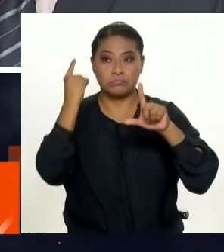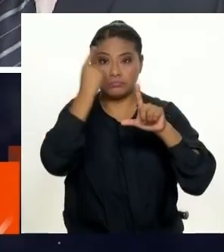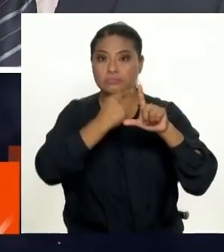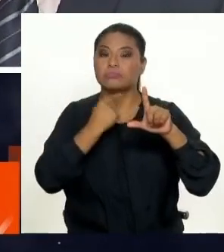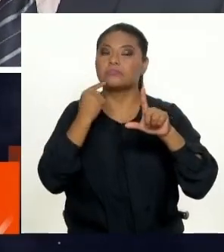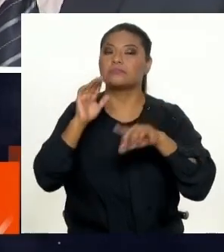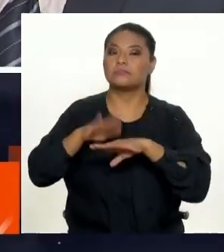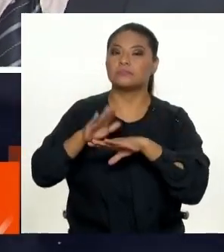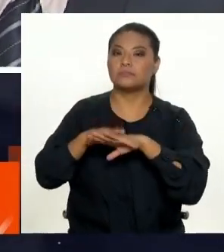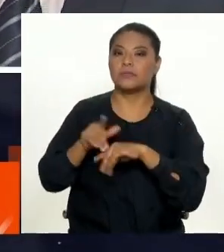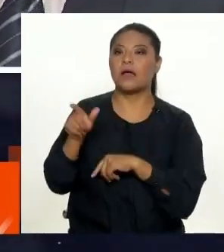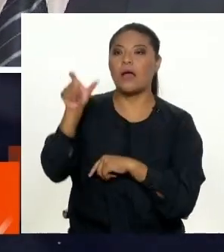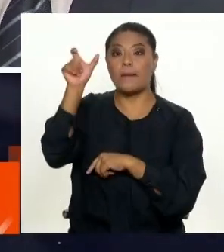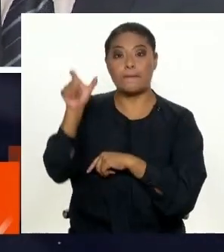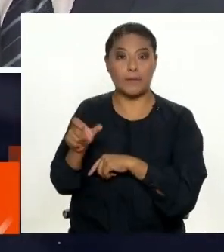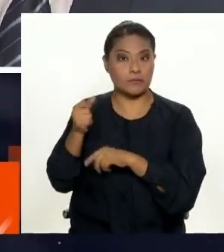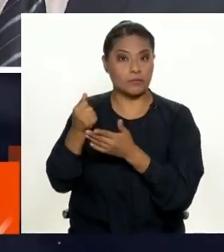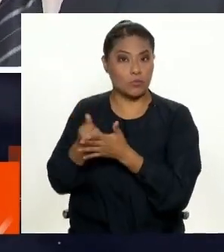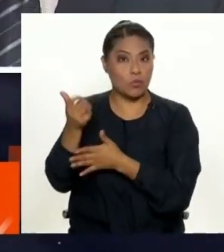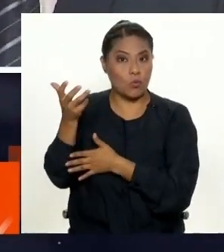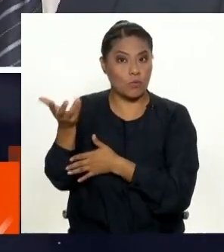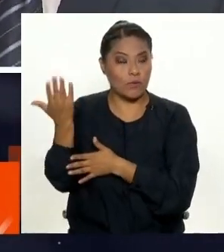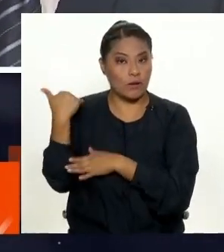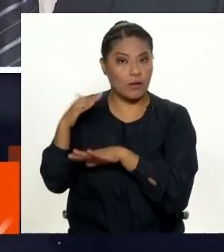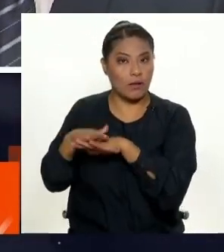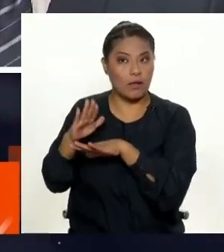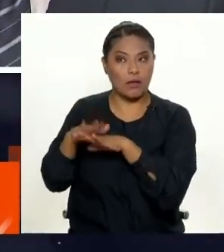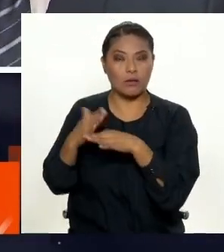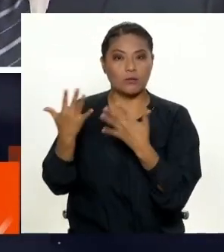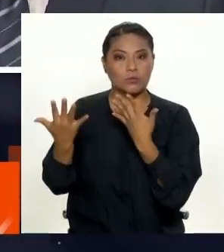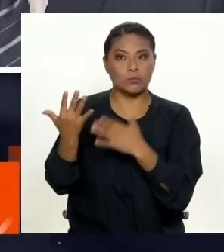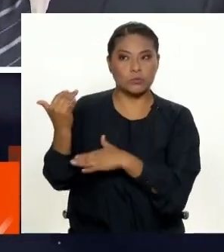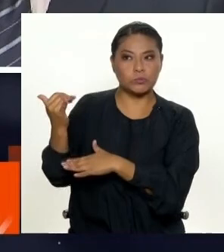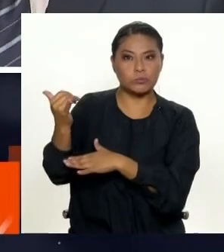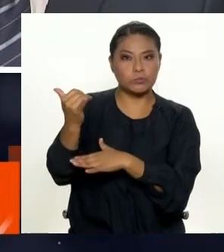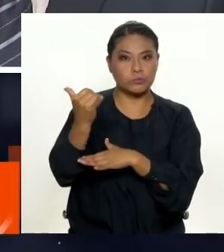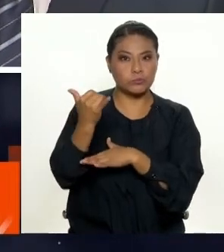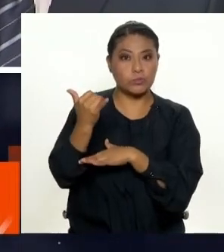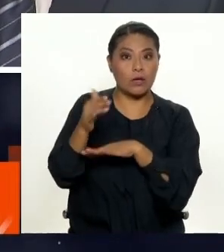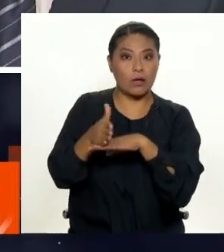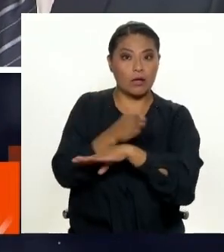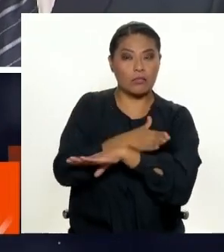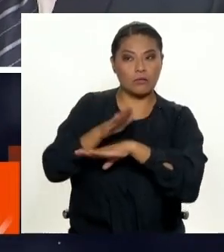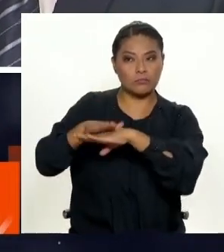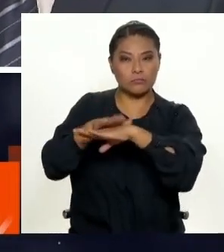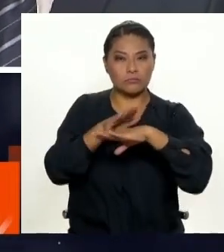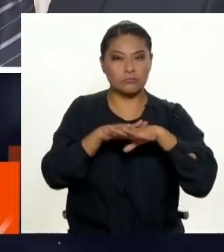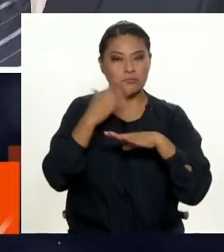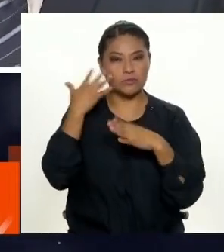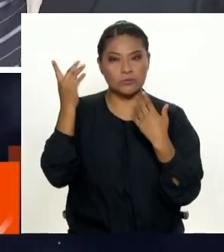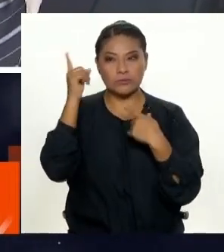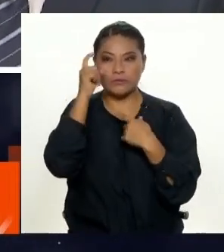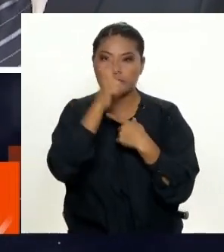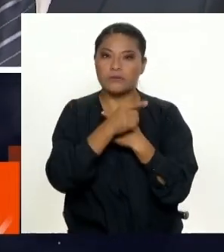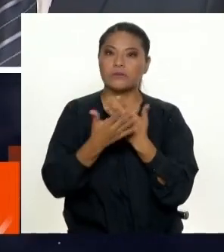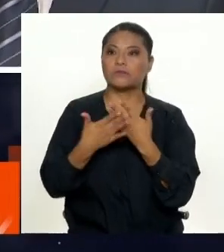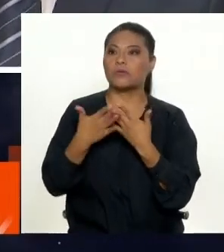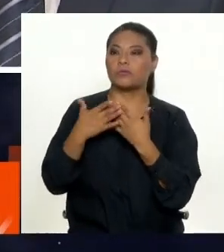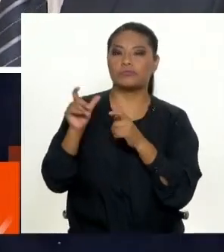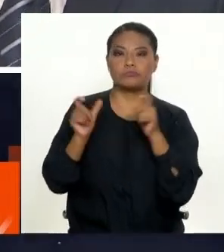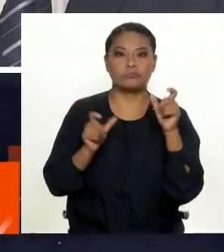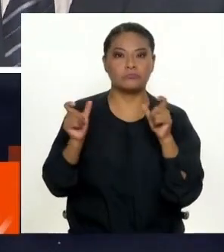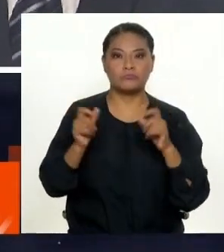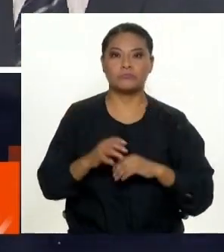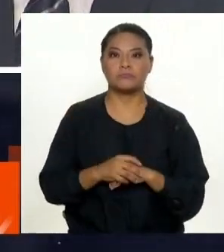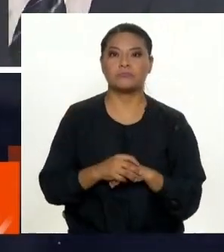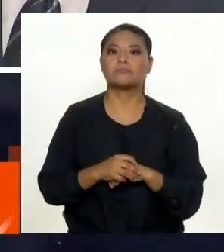comportamiento entonces del consumidor, el comprador, es más por un tipo de arma que los defiende en el momento de cuando sufren algún acto delictivo o algo por el estilo, ¿no?